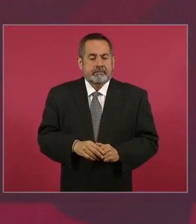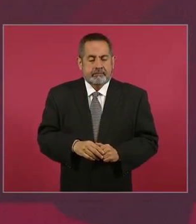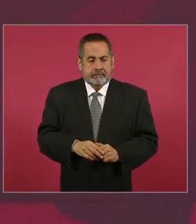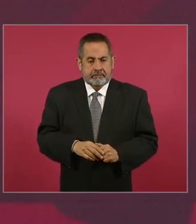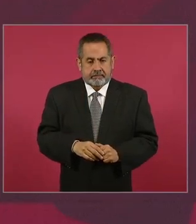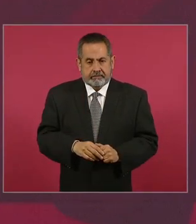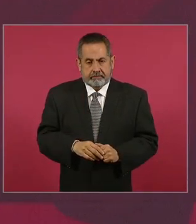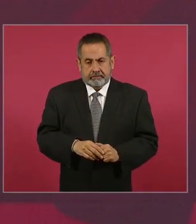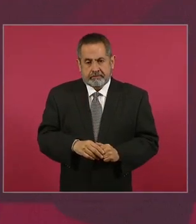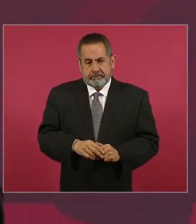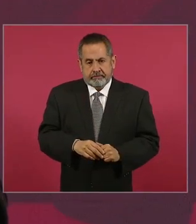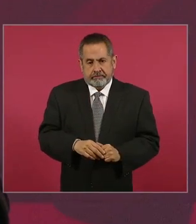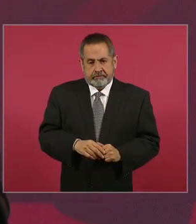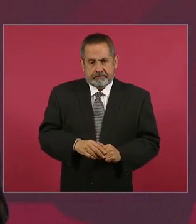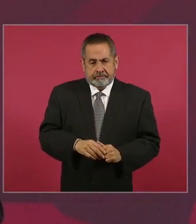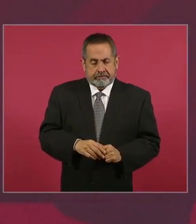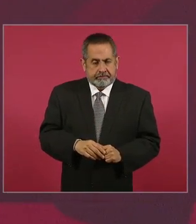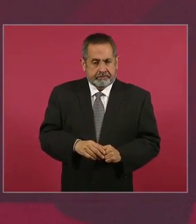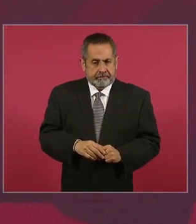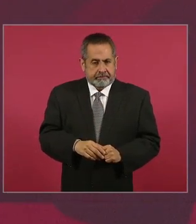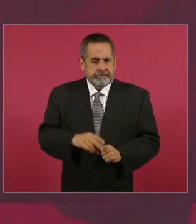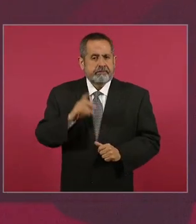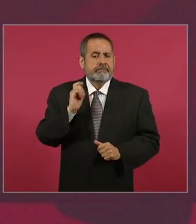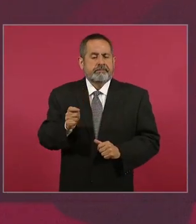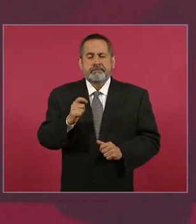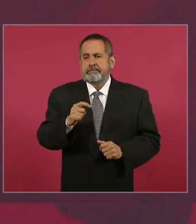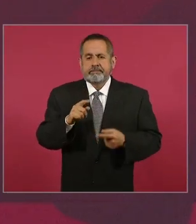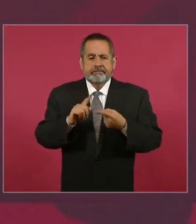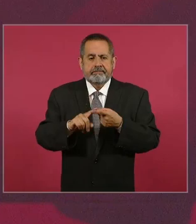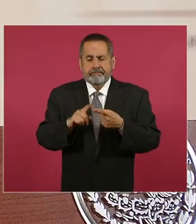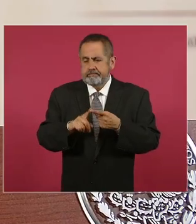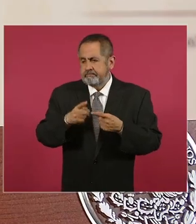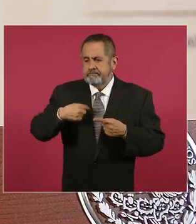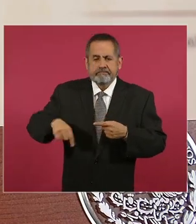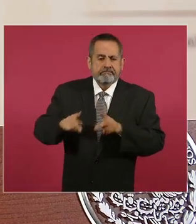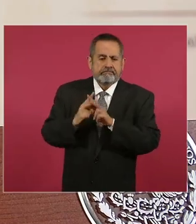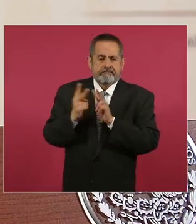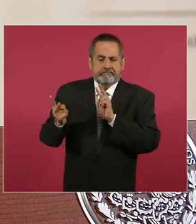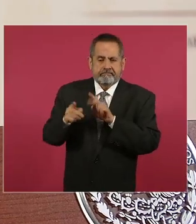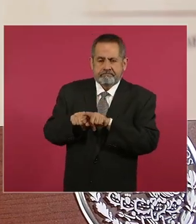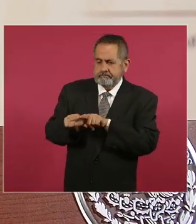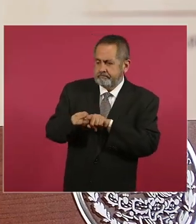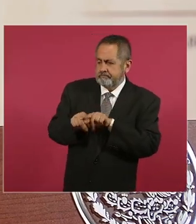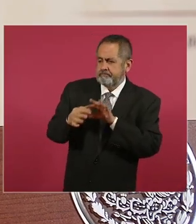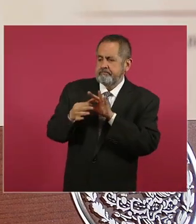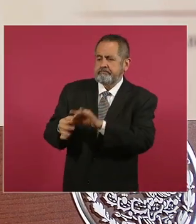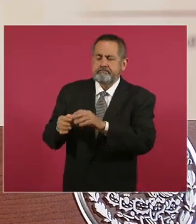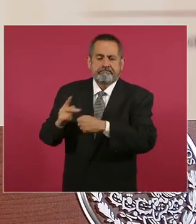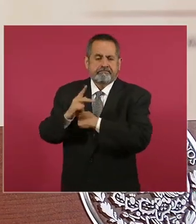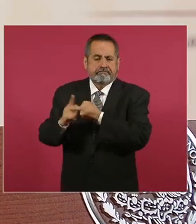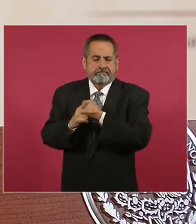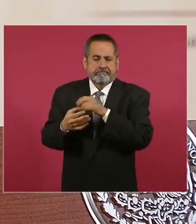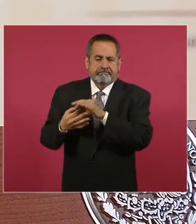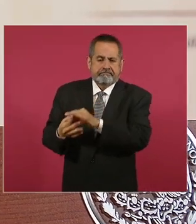es porque pues somos hermanos, vecinos.